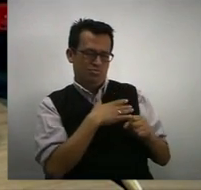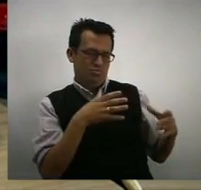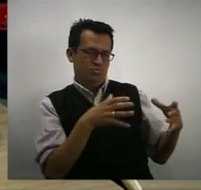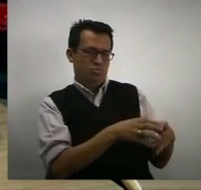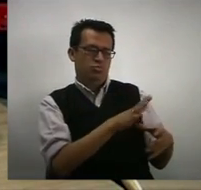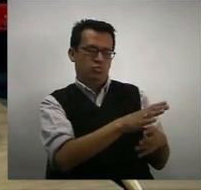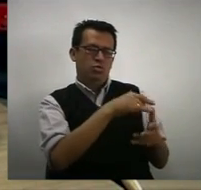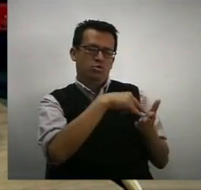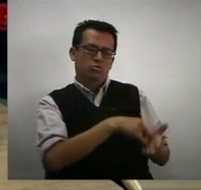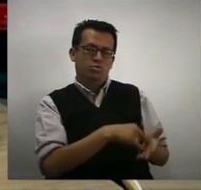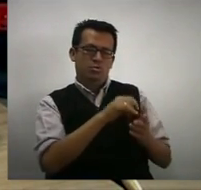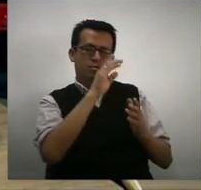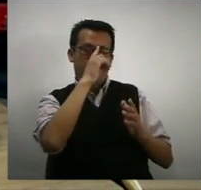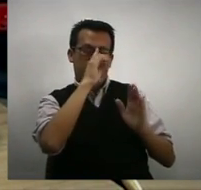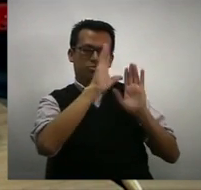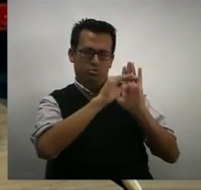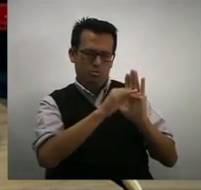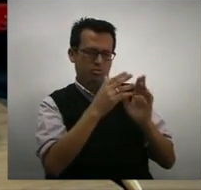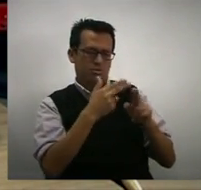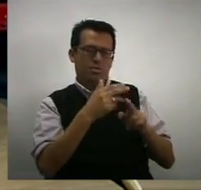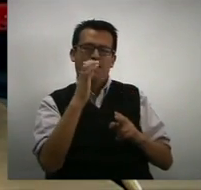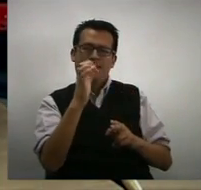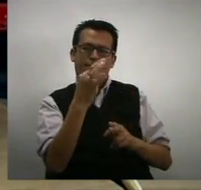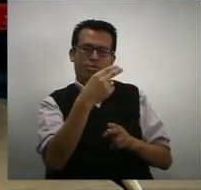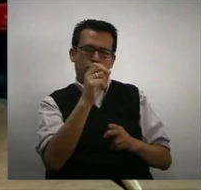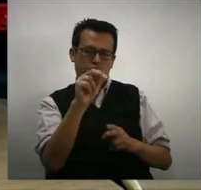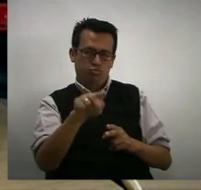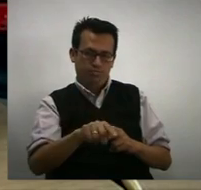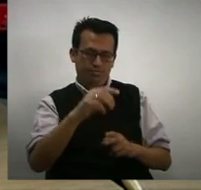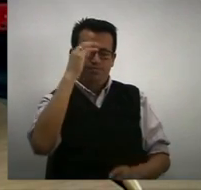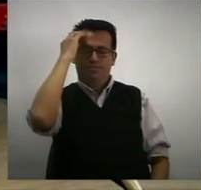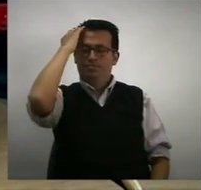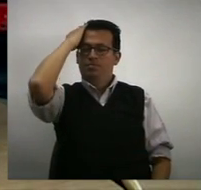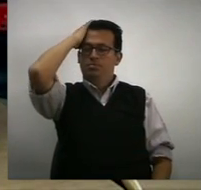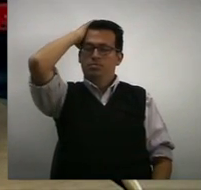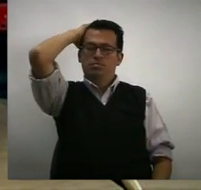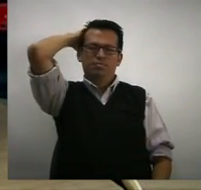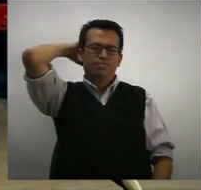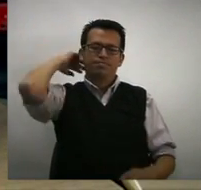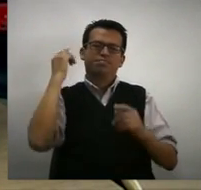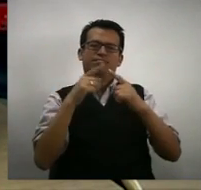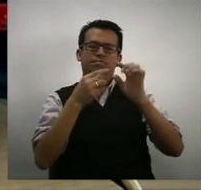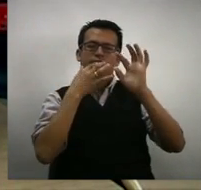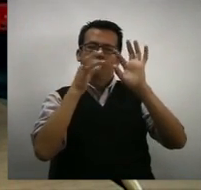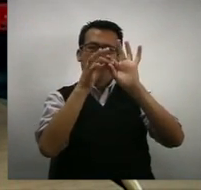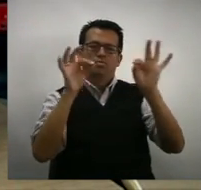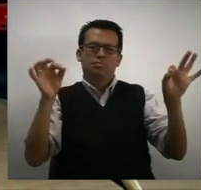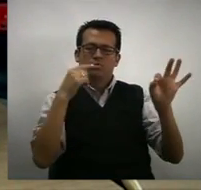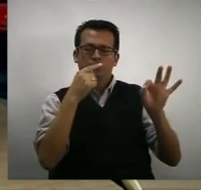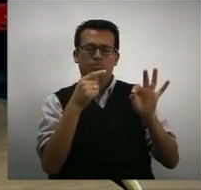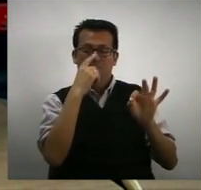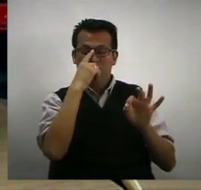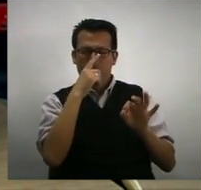de la Escuela de Ciencias Sociales, Artes y Humanidades, ETHOS. Bueno, tengo un epígrafe que se llama, que dice: